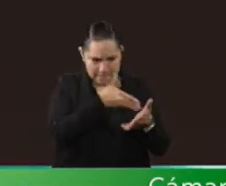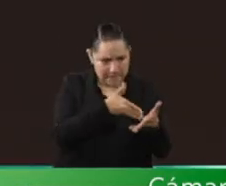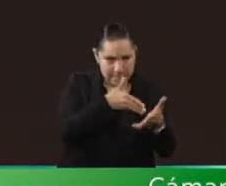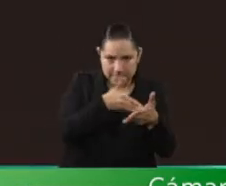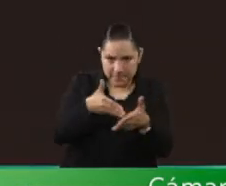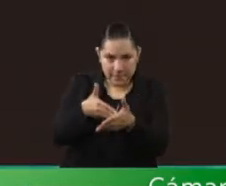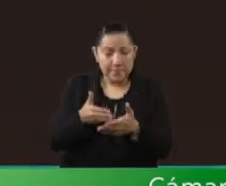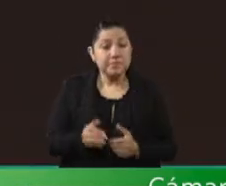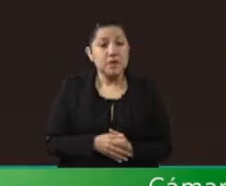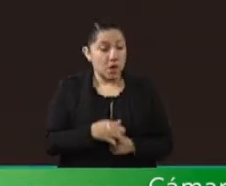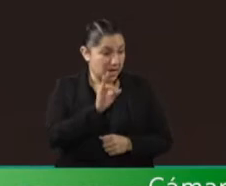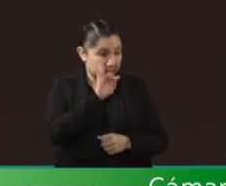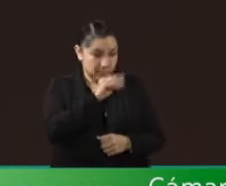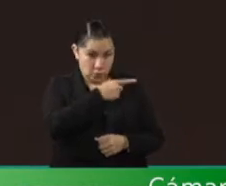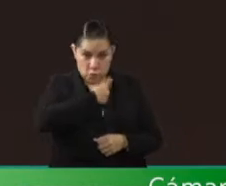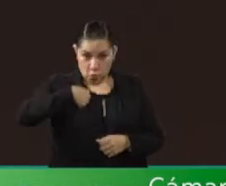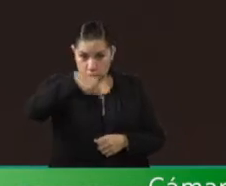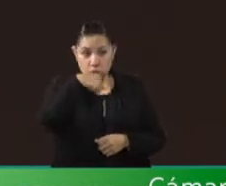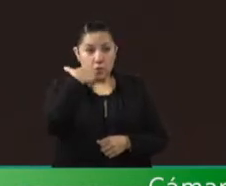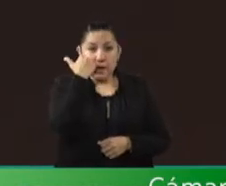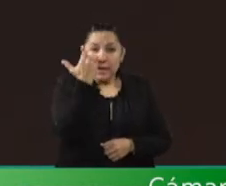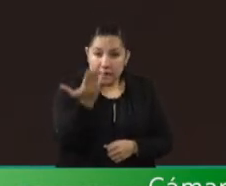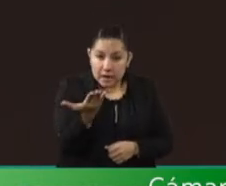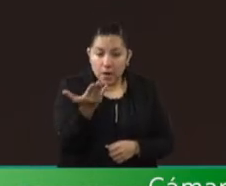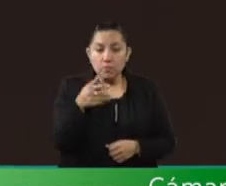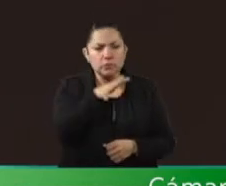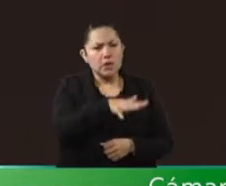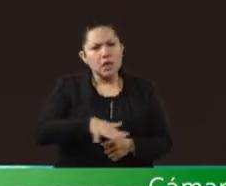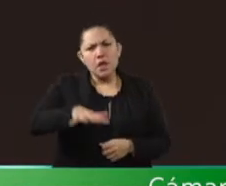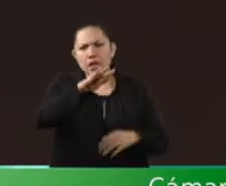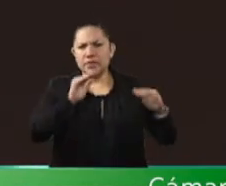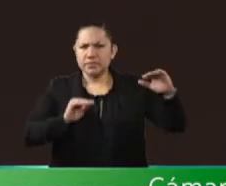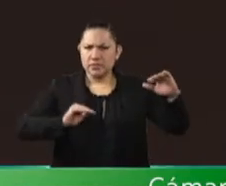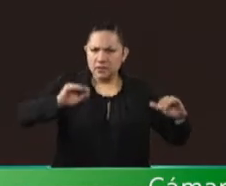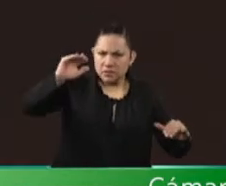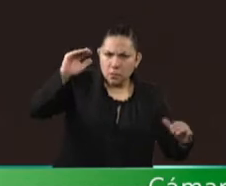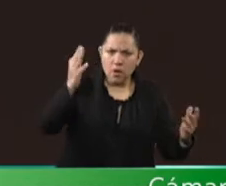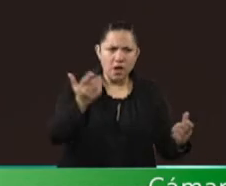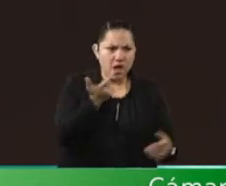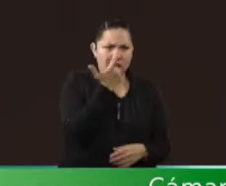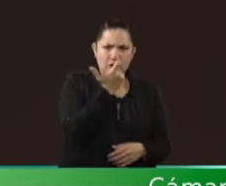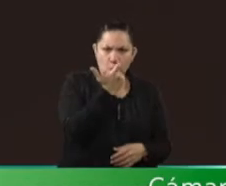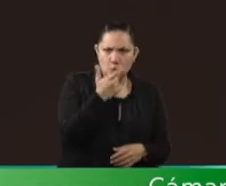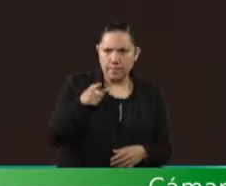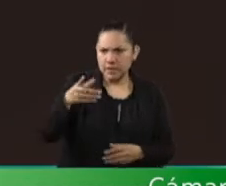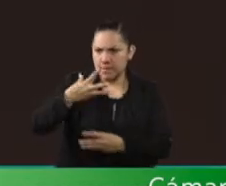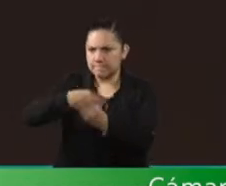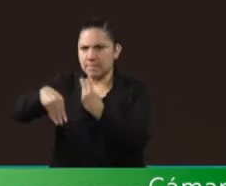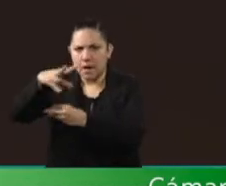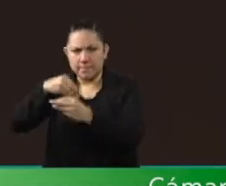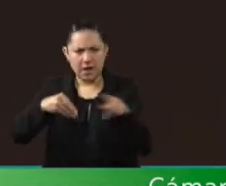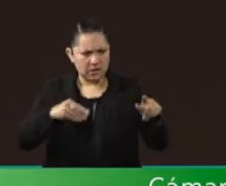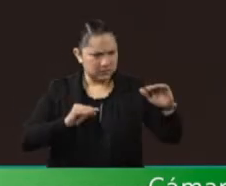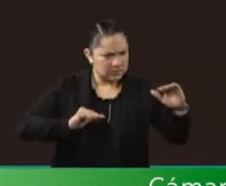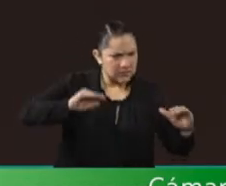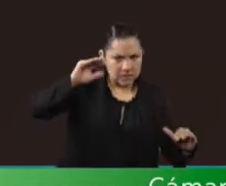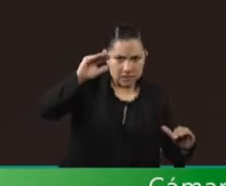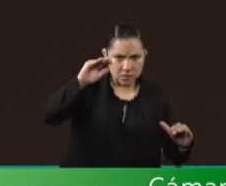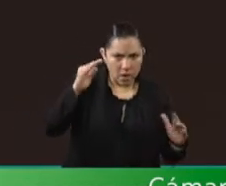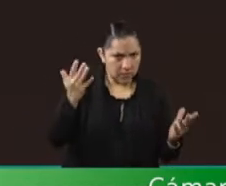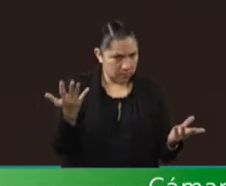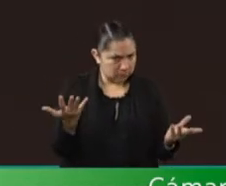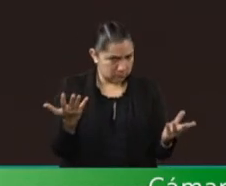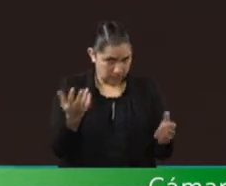y económica, no podemos permitir que las comunidades indígenas que viven en las montañas de nuestro